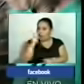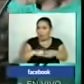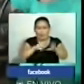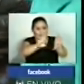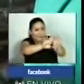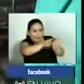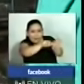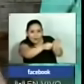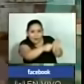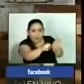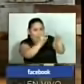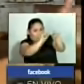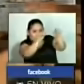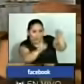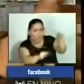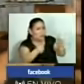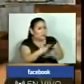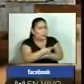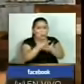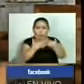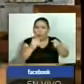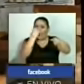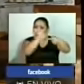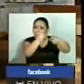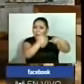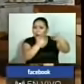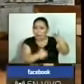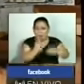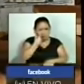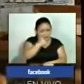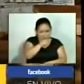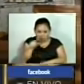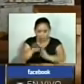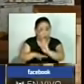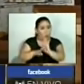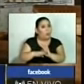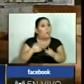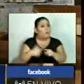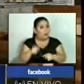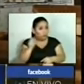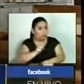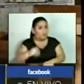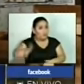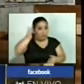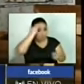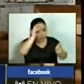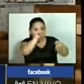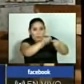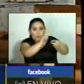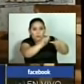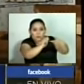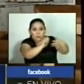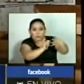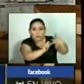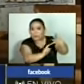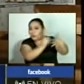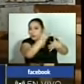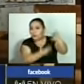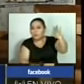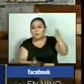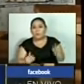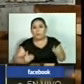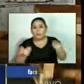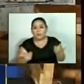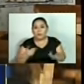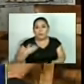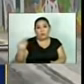chapas, aladera, bizar, si es un... se ve mínimo, pero en resumidas cuentas es un en grande